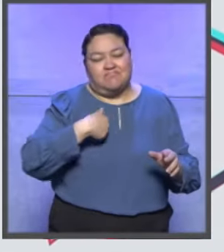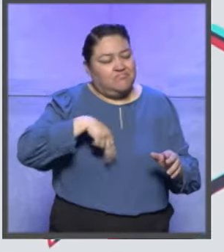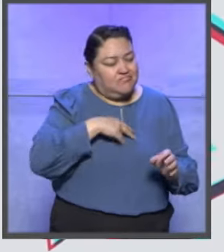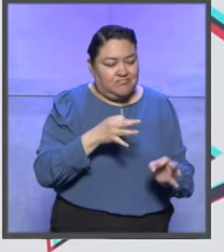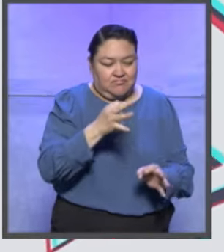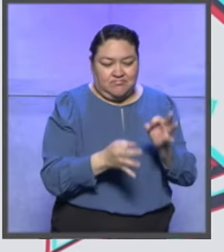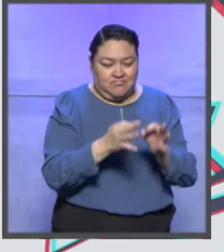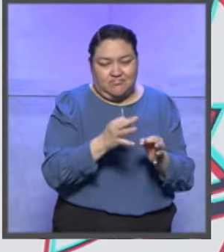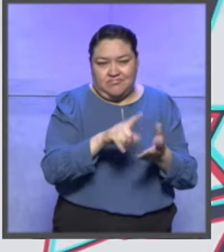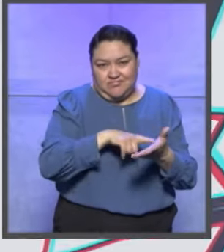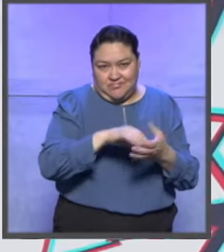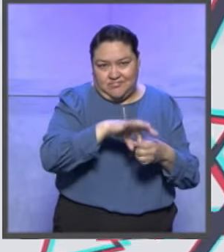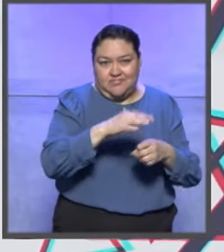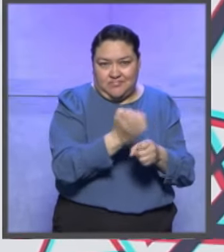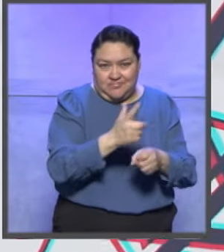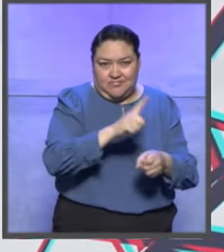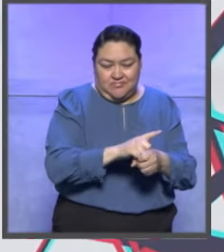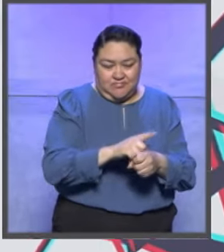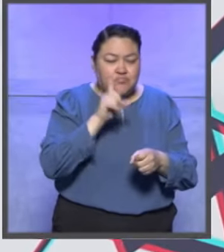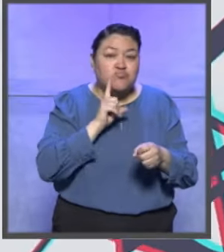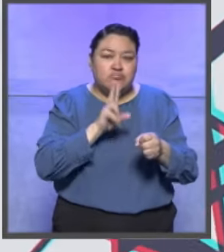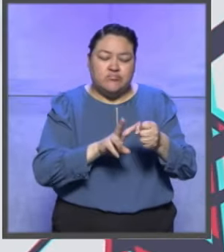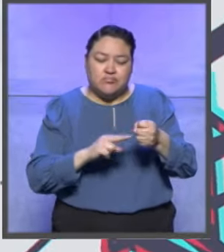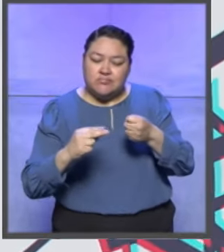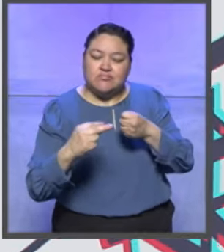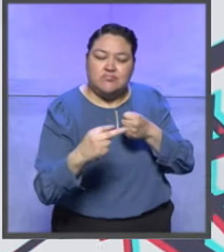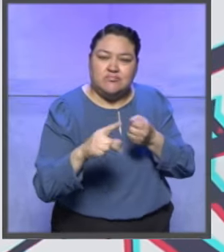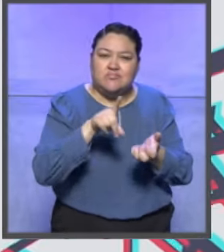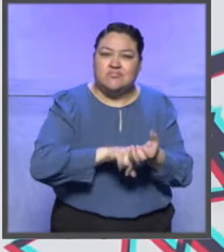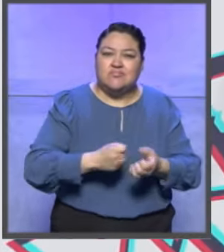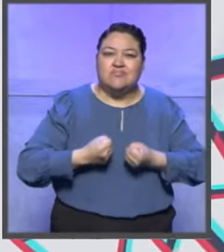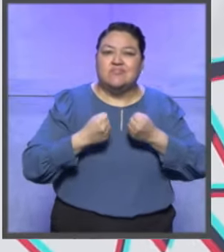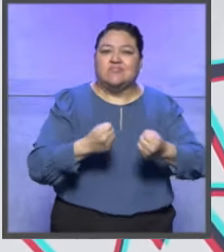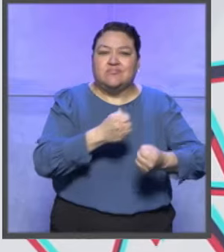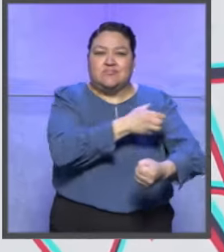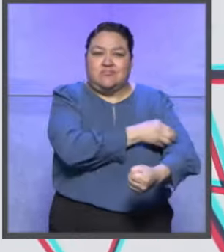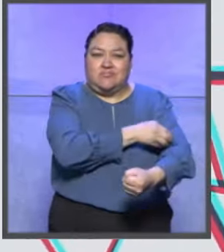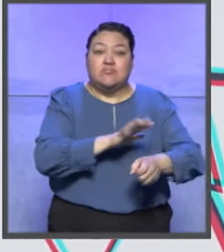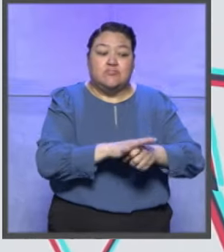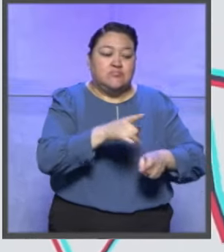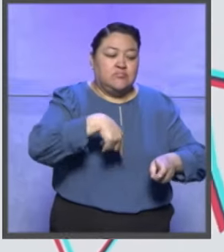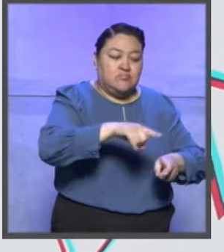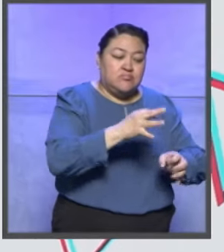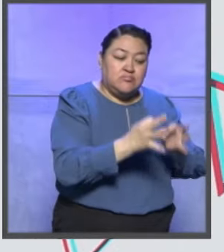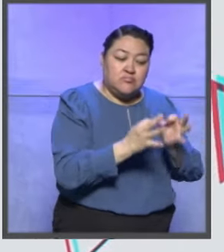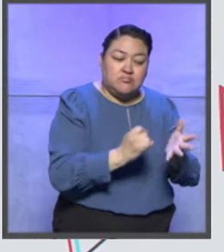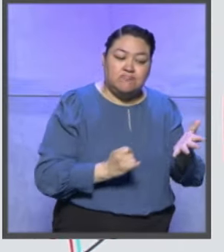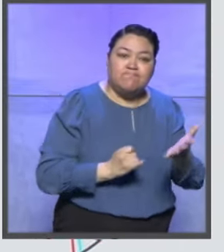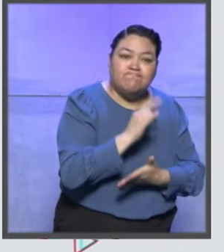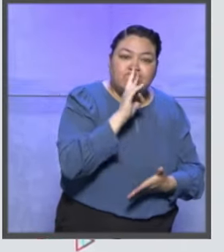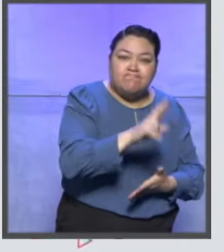Por supuesto, es uno de los tópicos que se abordan y que además